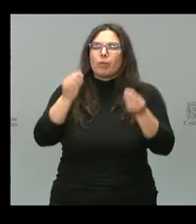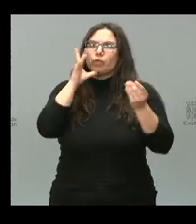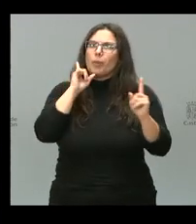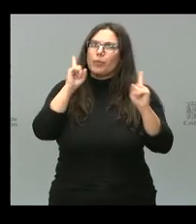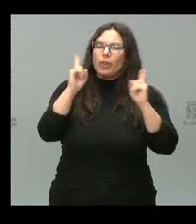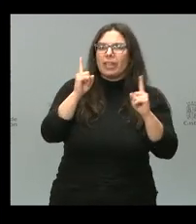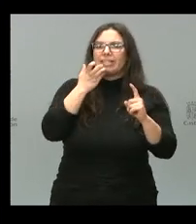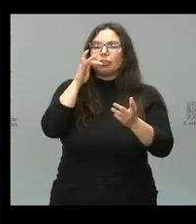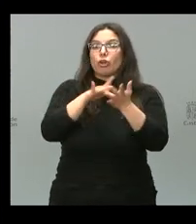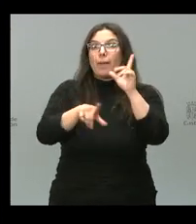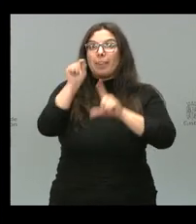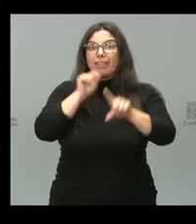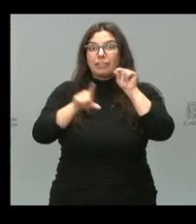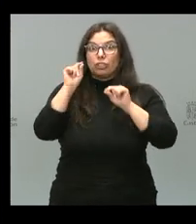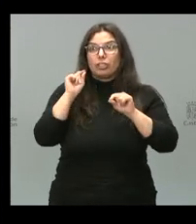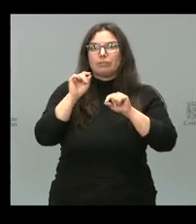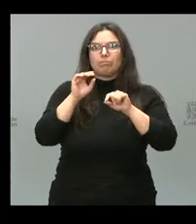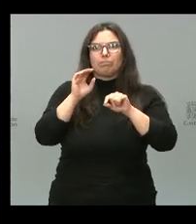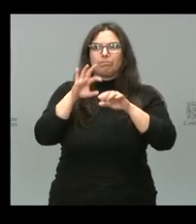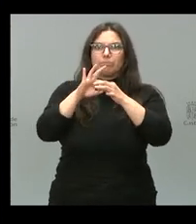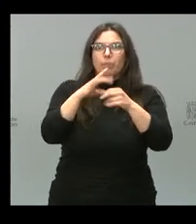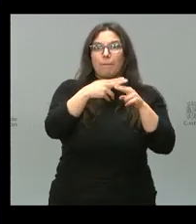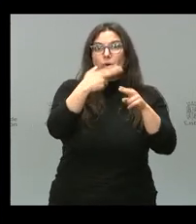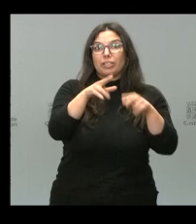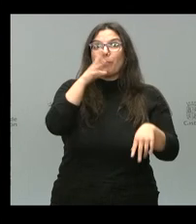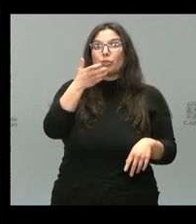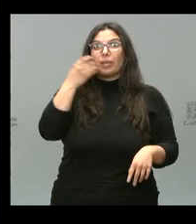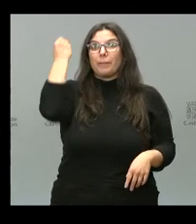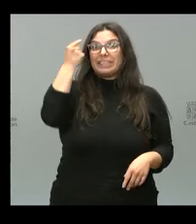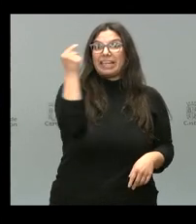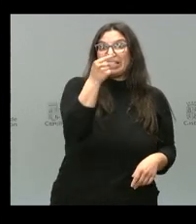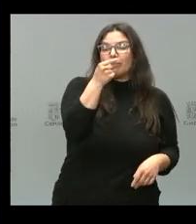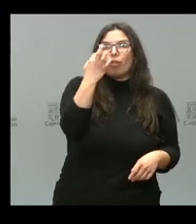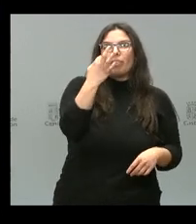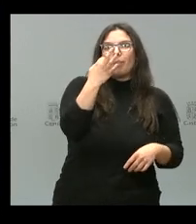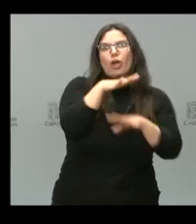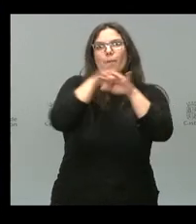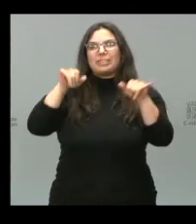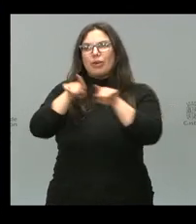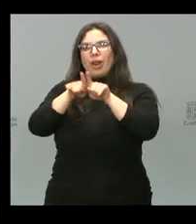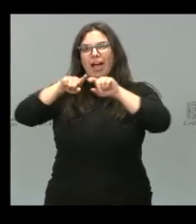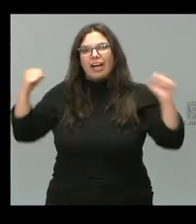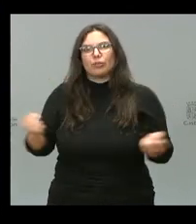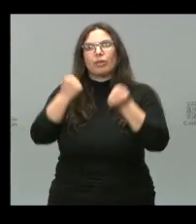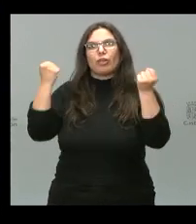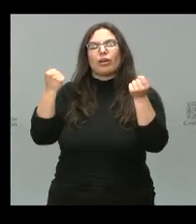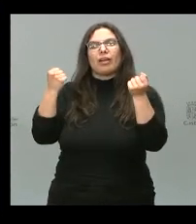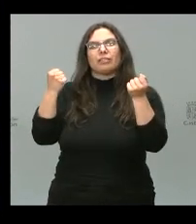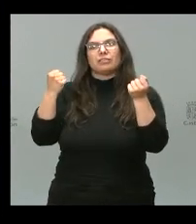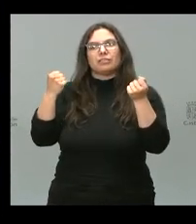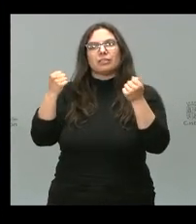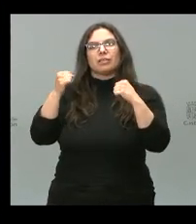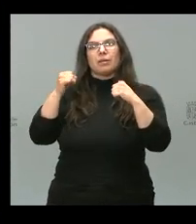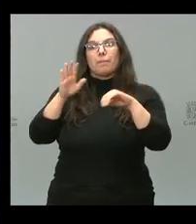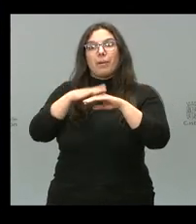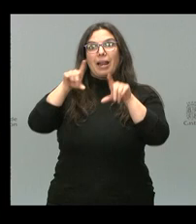en decisiones políticas macroeconómicas porque el pesimismo hay que atajarlo con actuaciones creíbles a